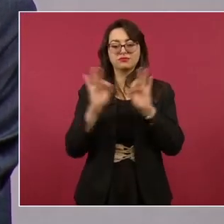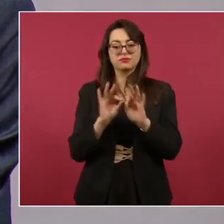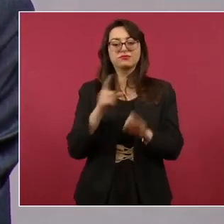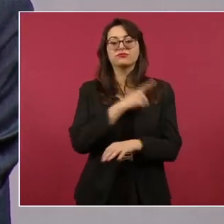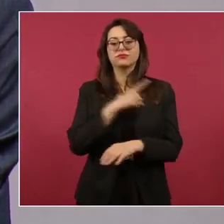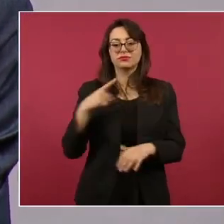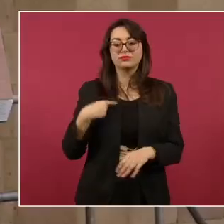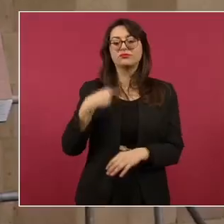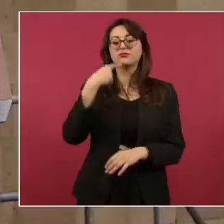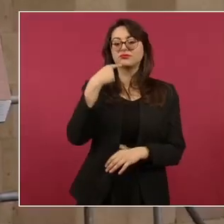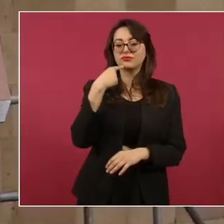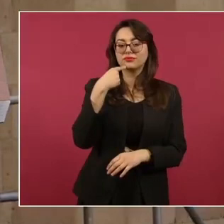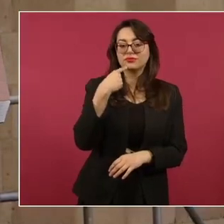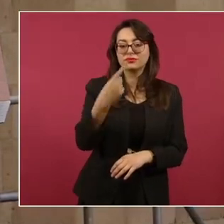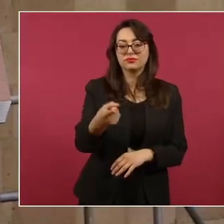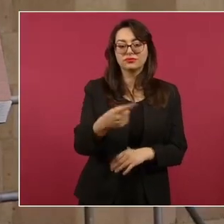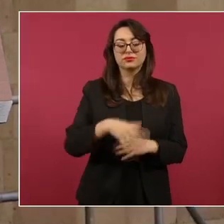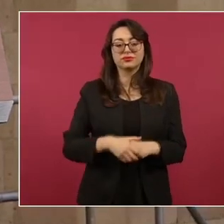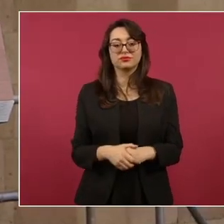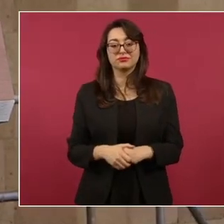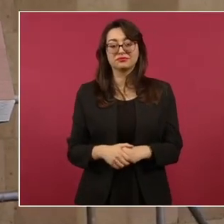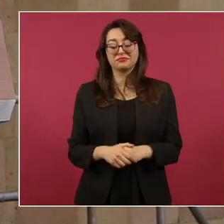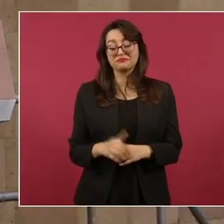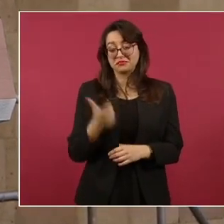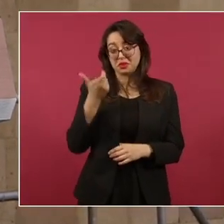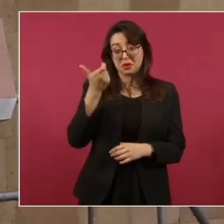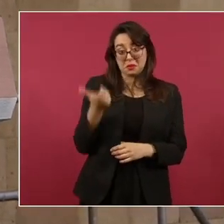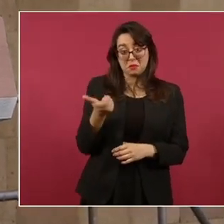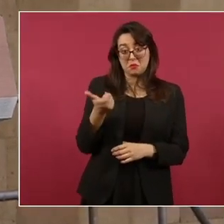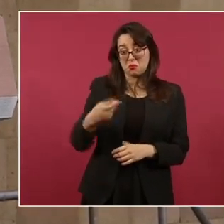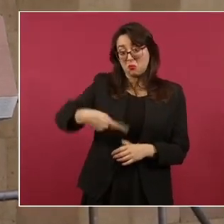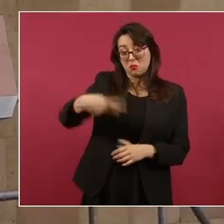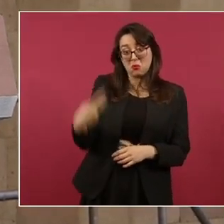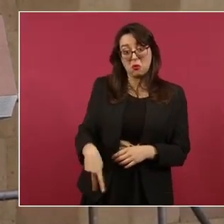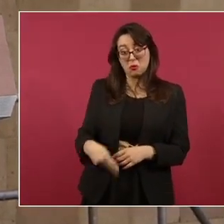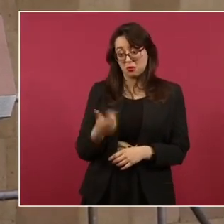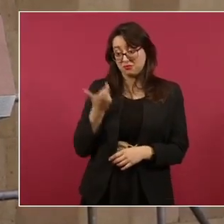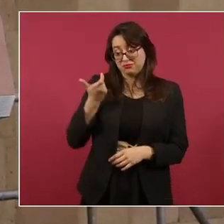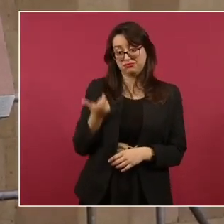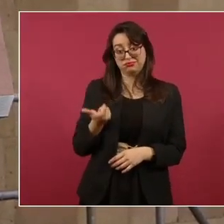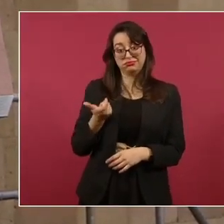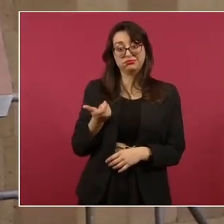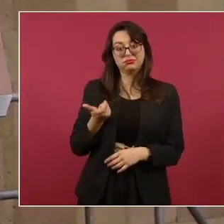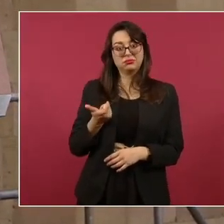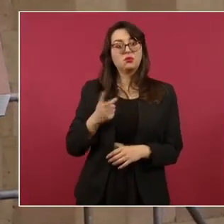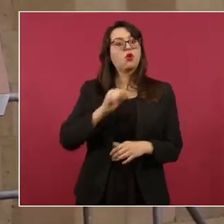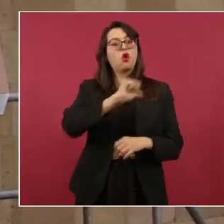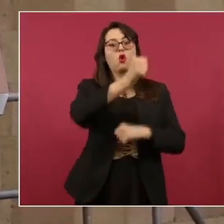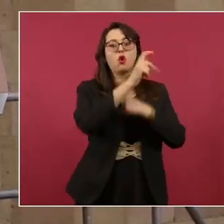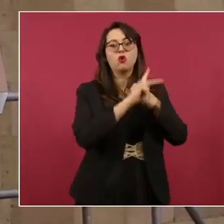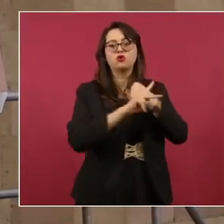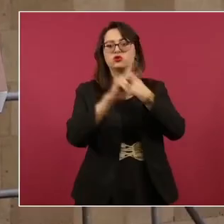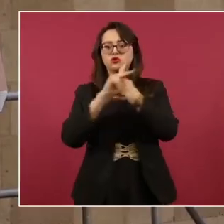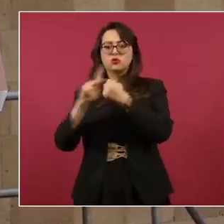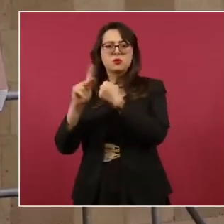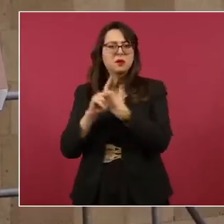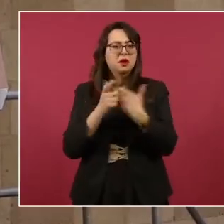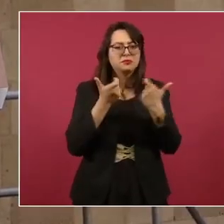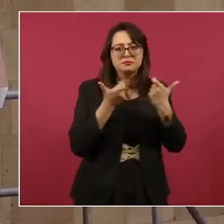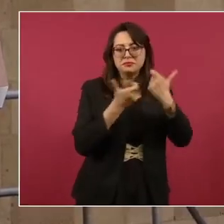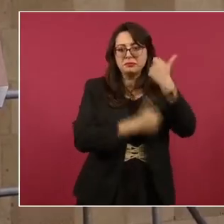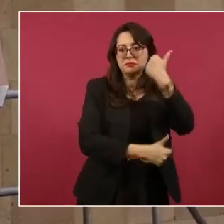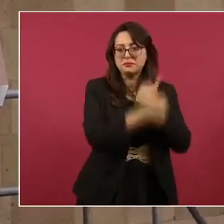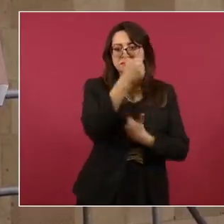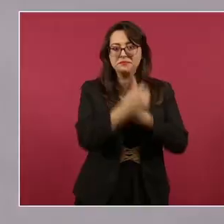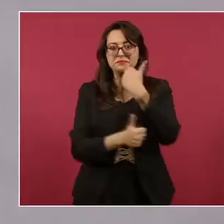subrayarlo, el peso es la moneda que más se ha apreciado en